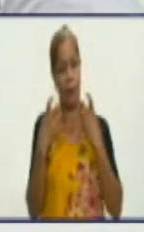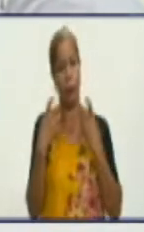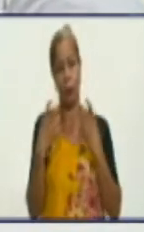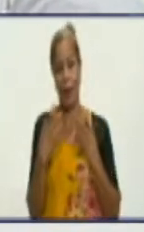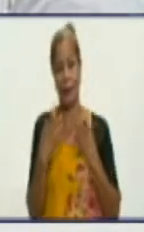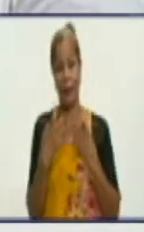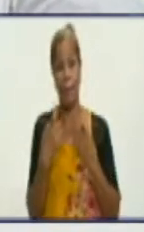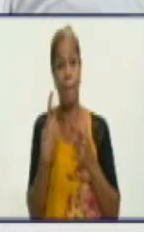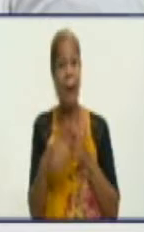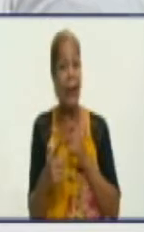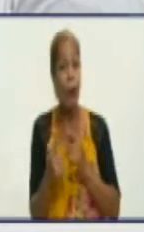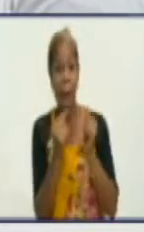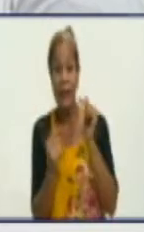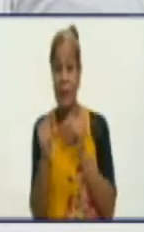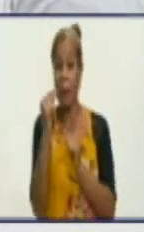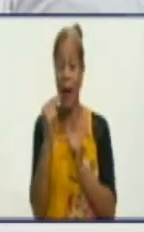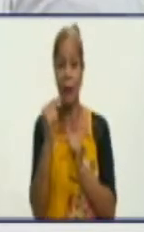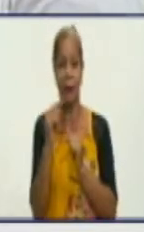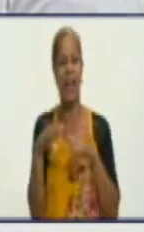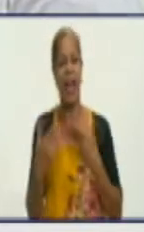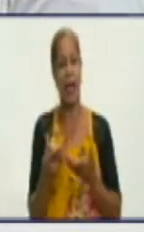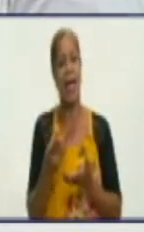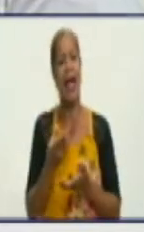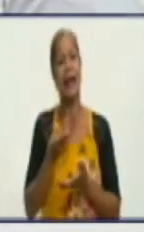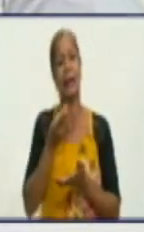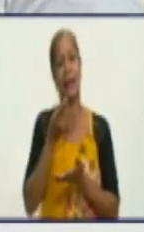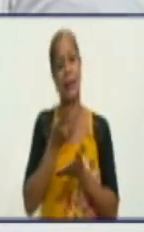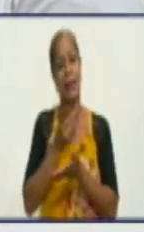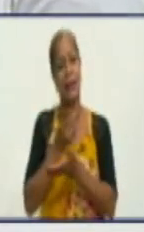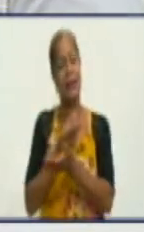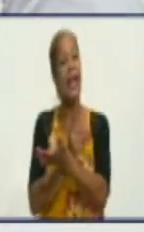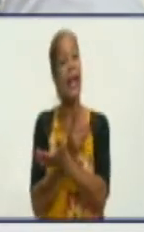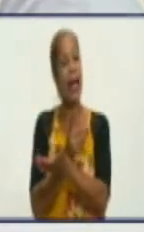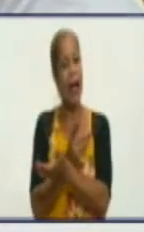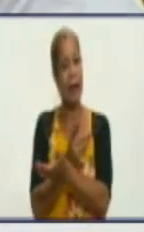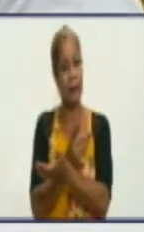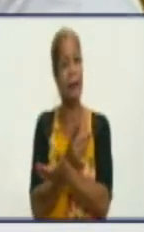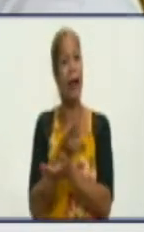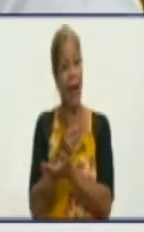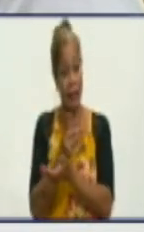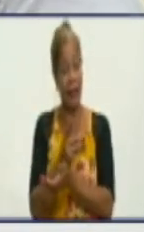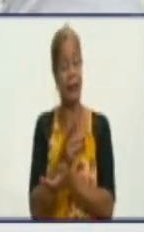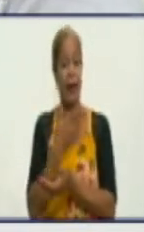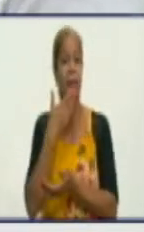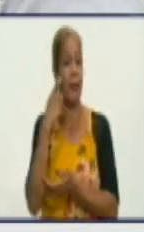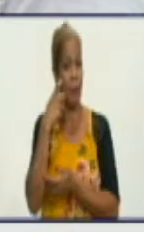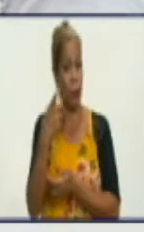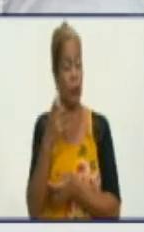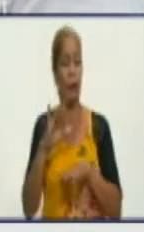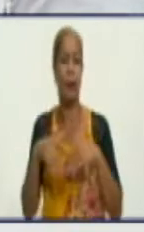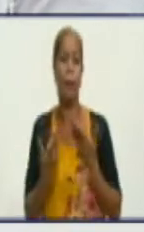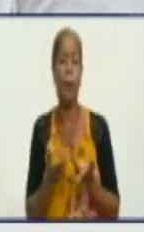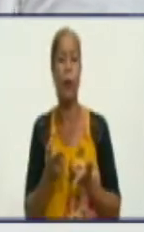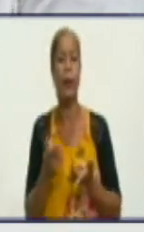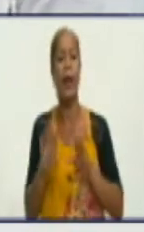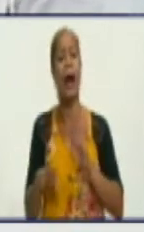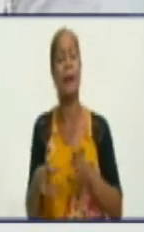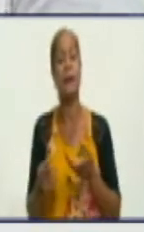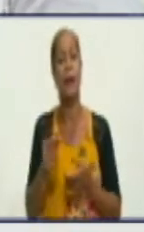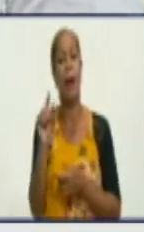dieta, el bajo consumo de sal, no solamente de la sal, sino también del colesterol, o sea, las grasas, porque de esta forma también